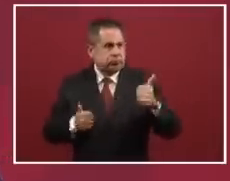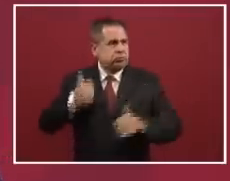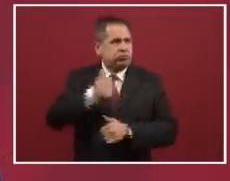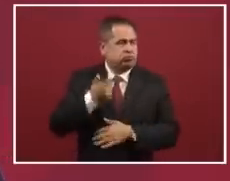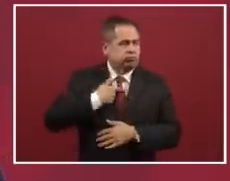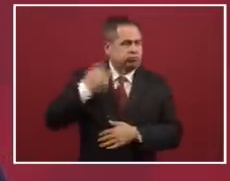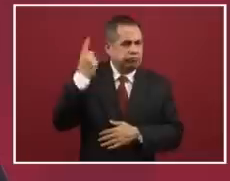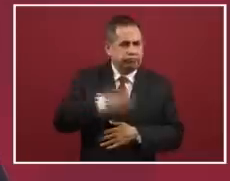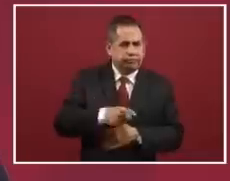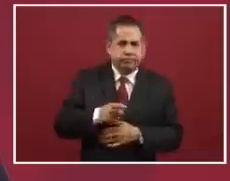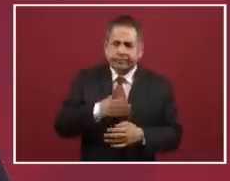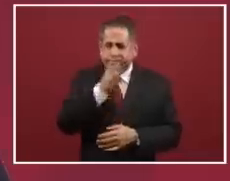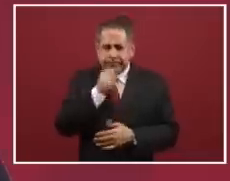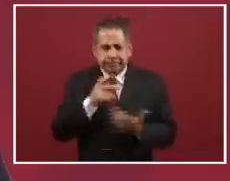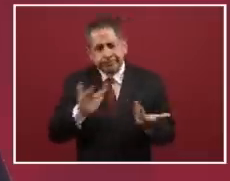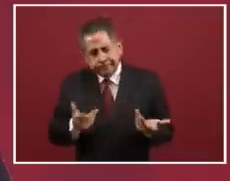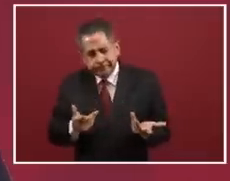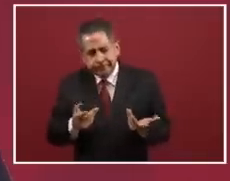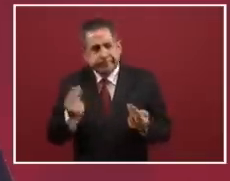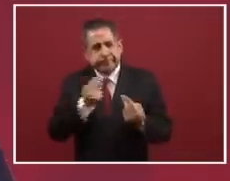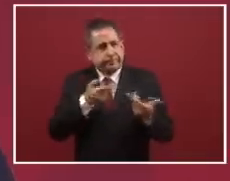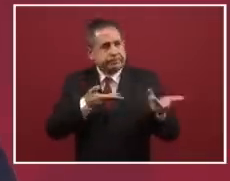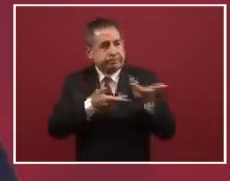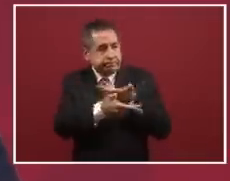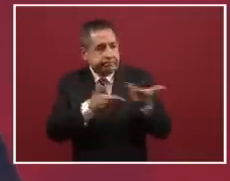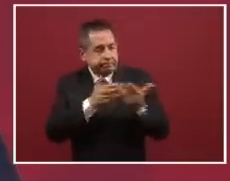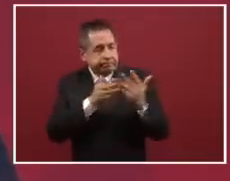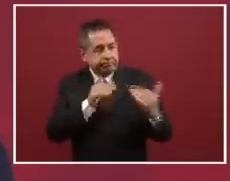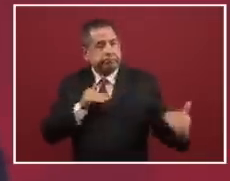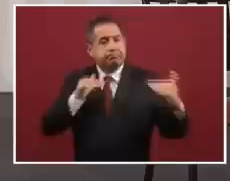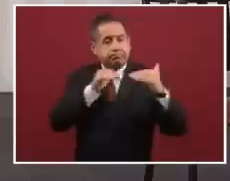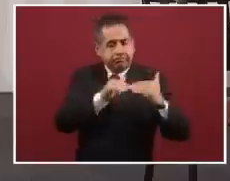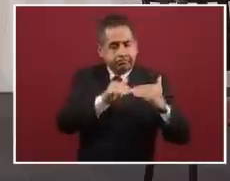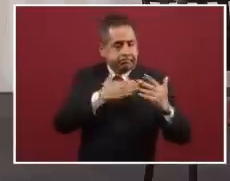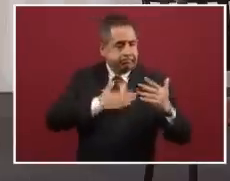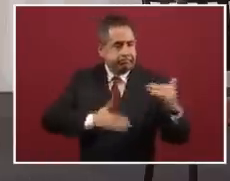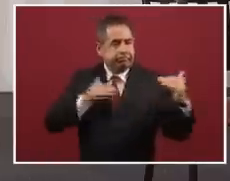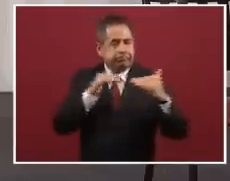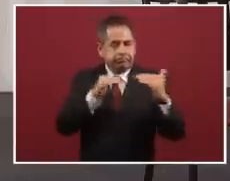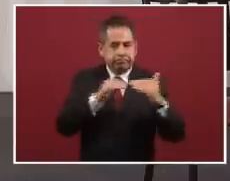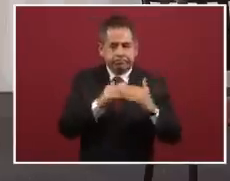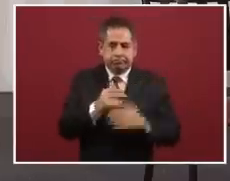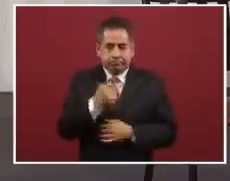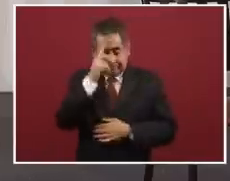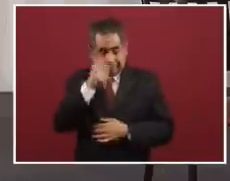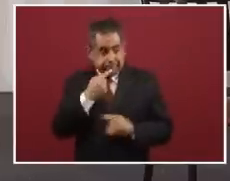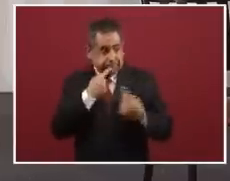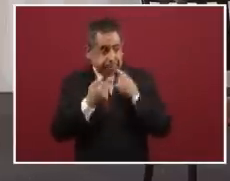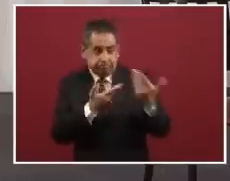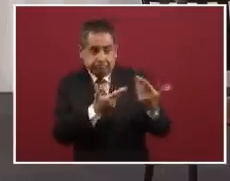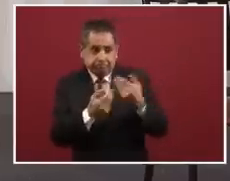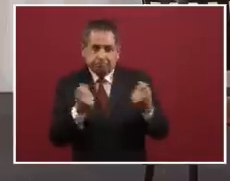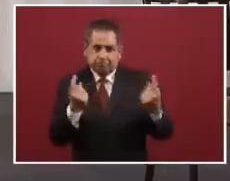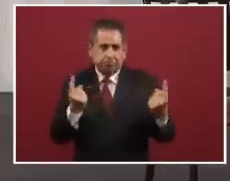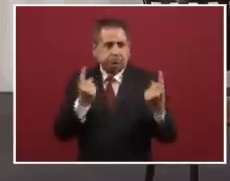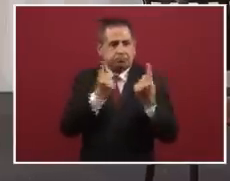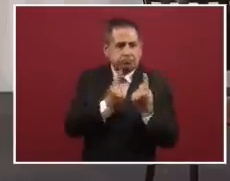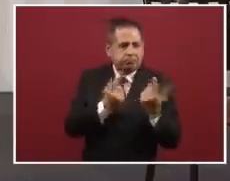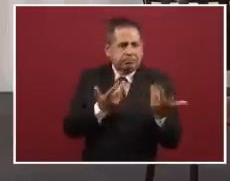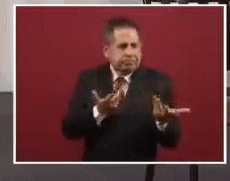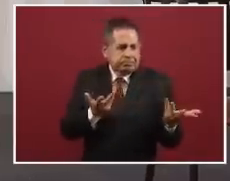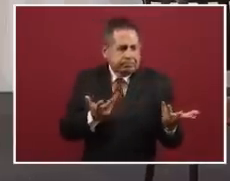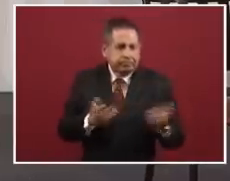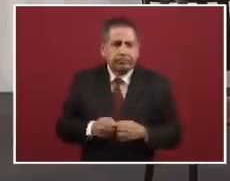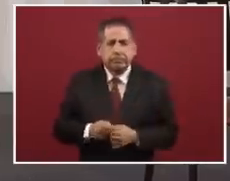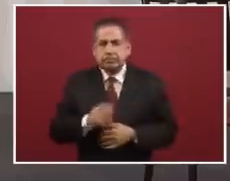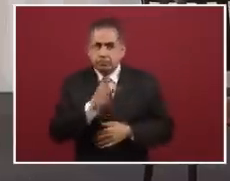pues estaría muy bien, pero no creo que sea factible. En una negociación hay dos partes. Entonces, nosotros dijimos, bueno, saquemos la discusión